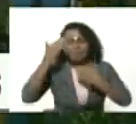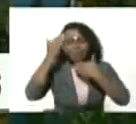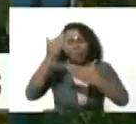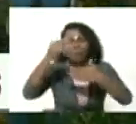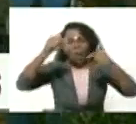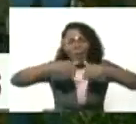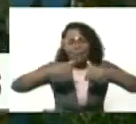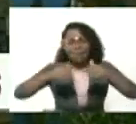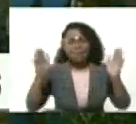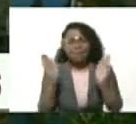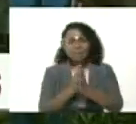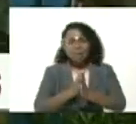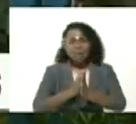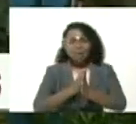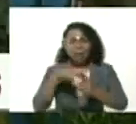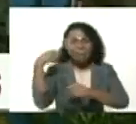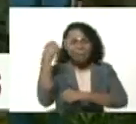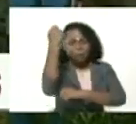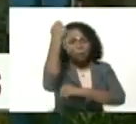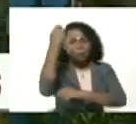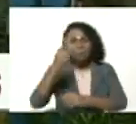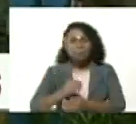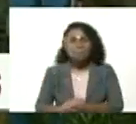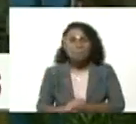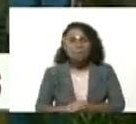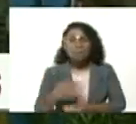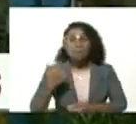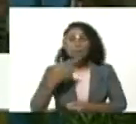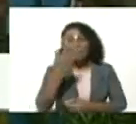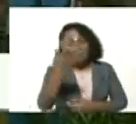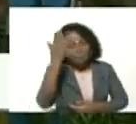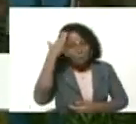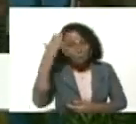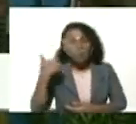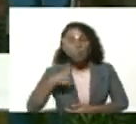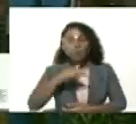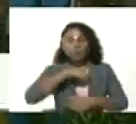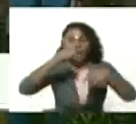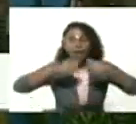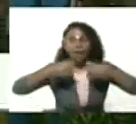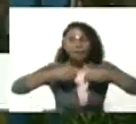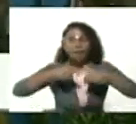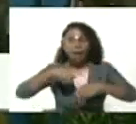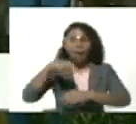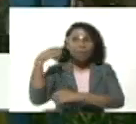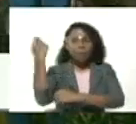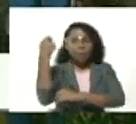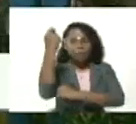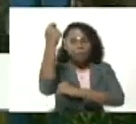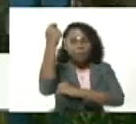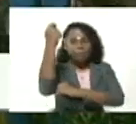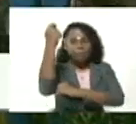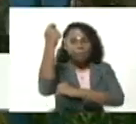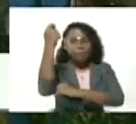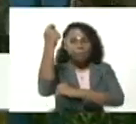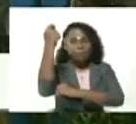aquí de San Fernando. Usted sabe que nosotros aquí en Apure...